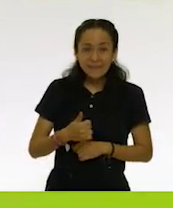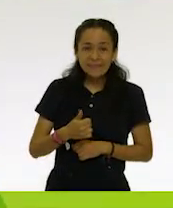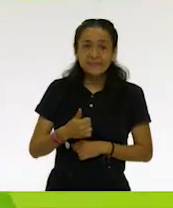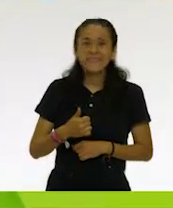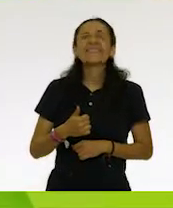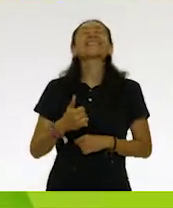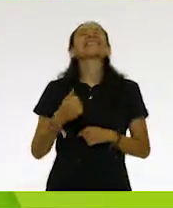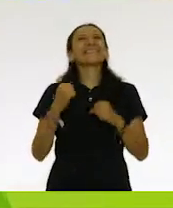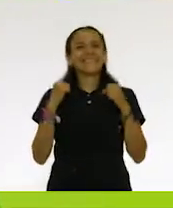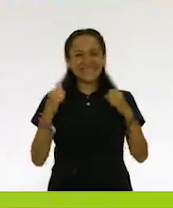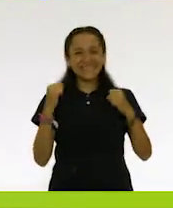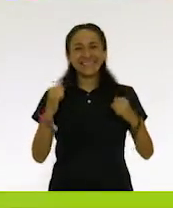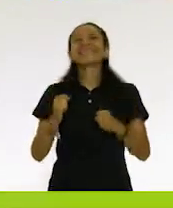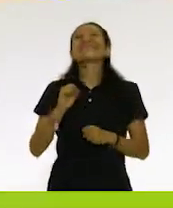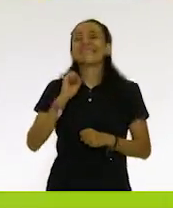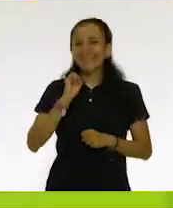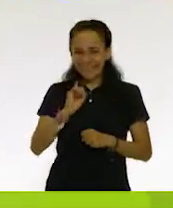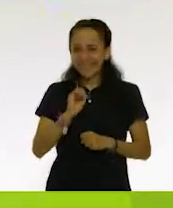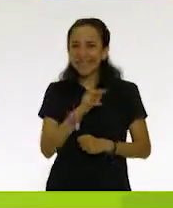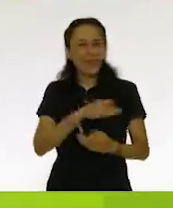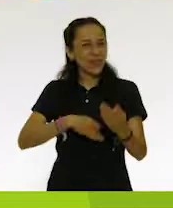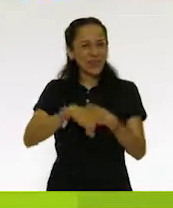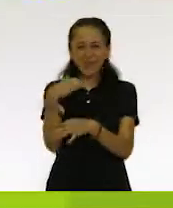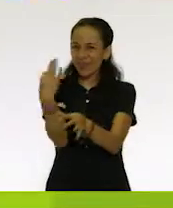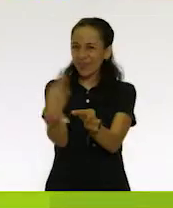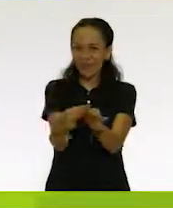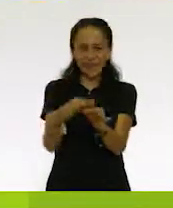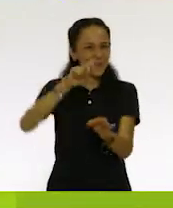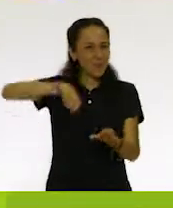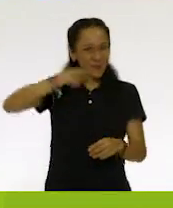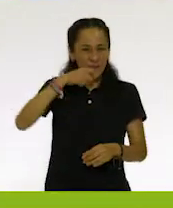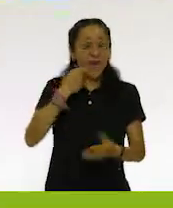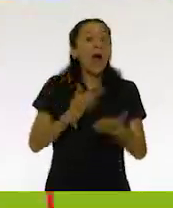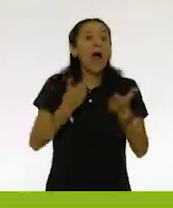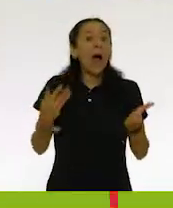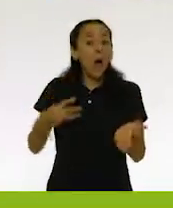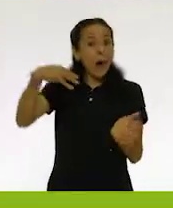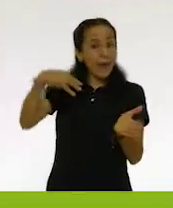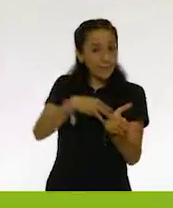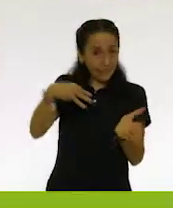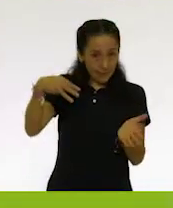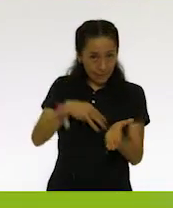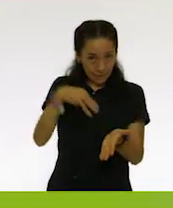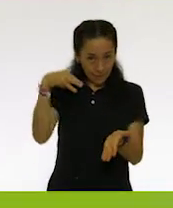1, 2, 3, 4, 5, 6. ¡Sí! Ya todos tienen cucharas. Ahora, tenedores.